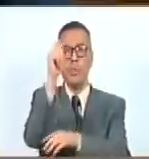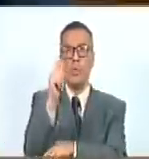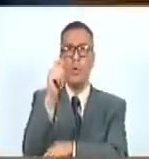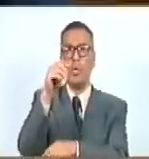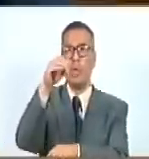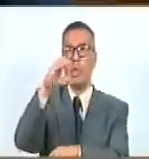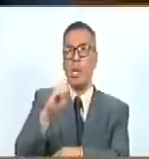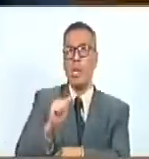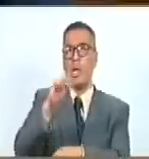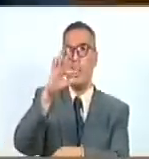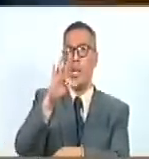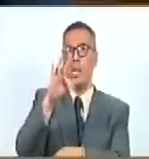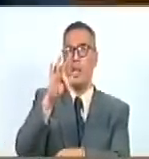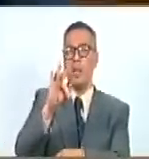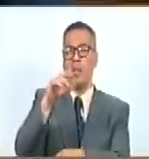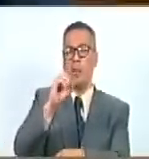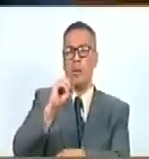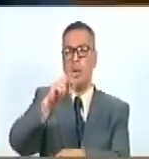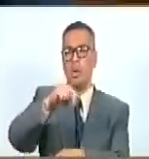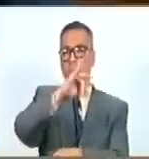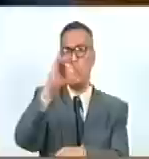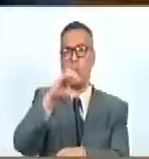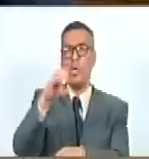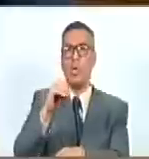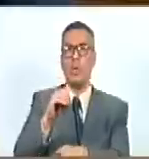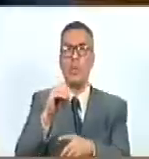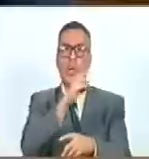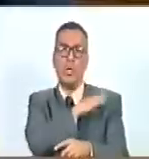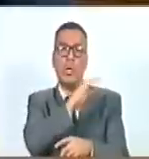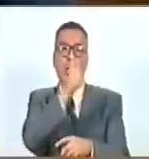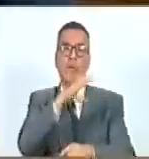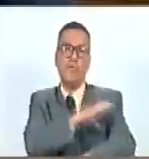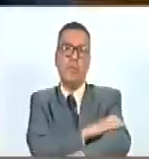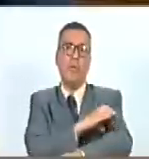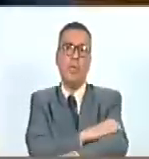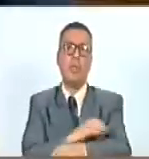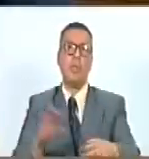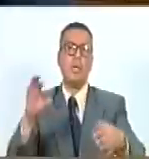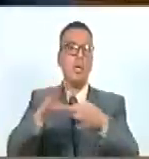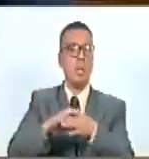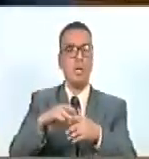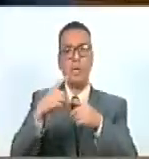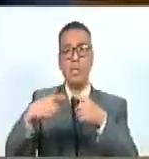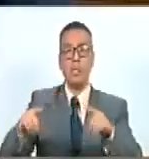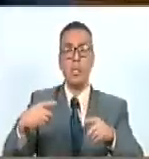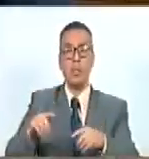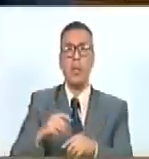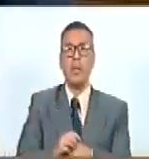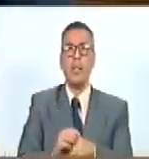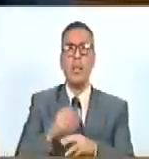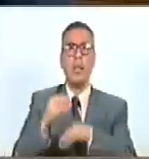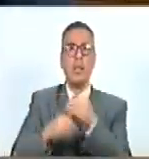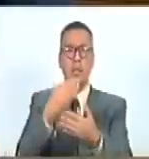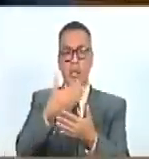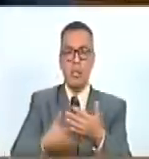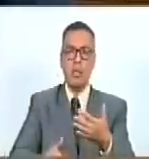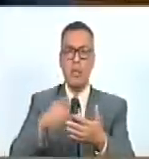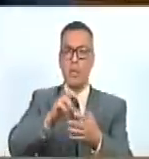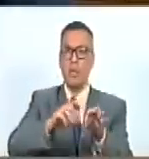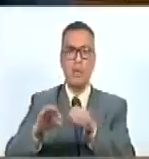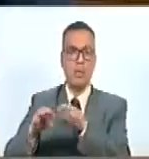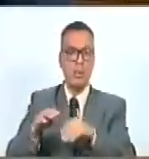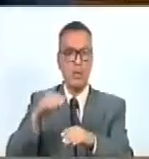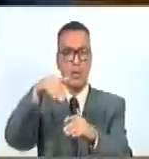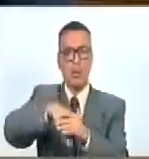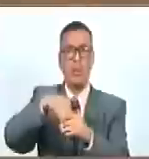Alfonso Enrique Campos Jesús Ruhm, jefe de la oposición de la Alianza Democrática, dejando constancia escrita